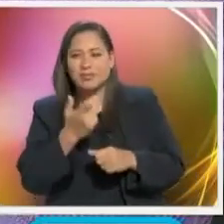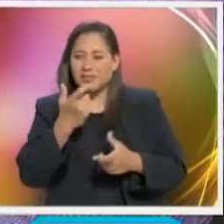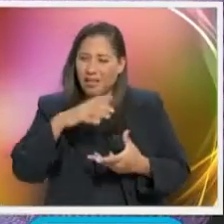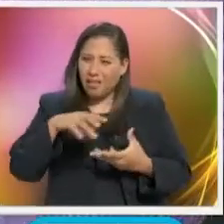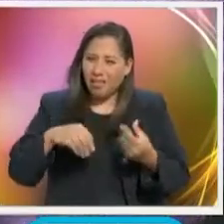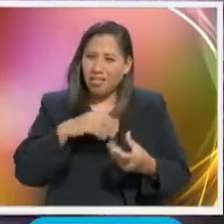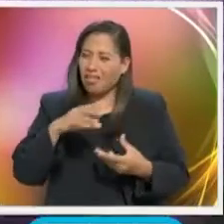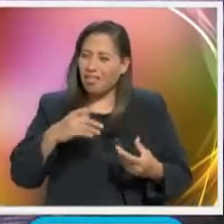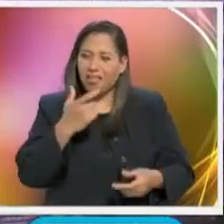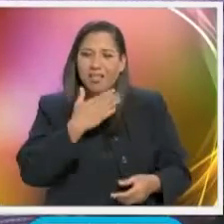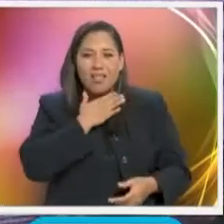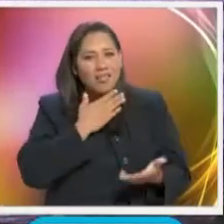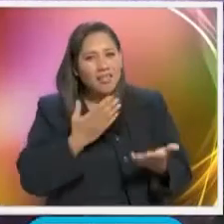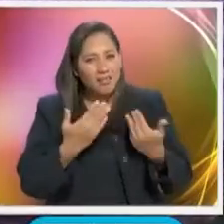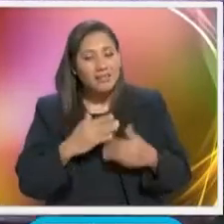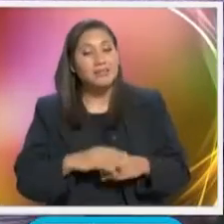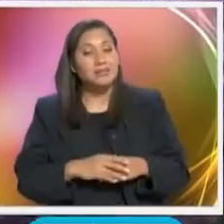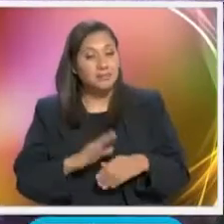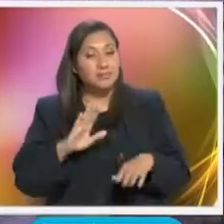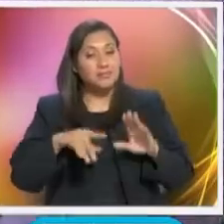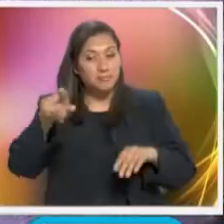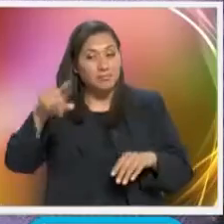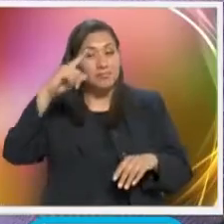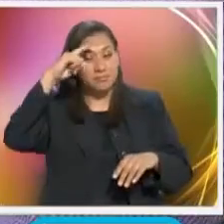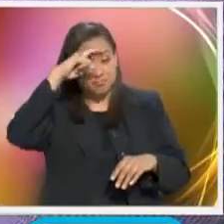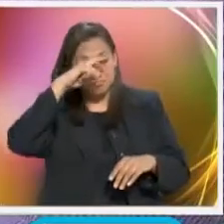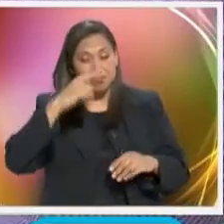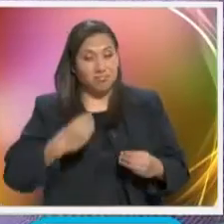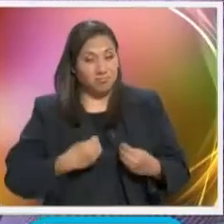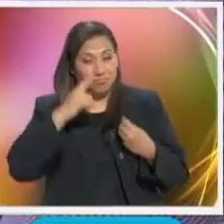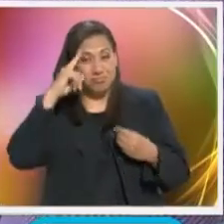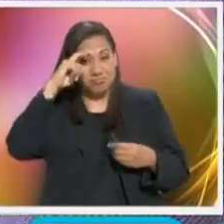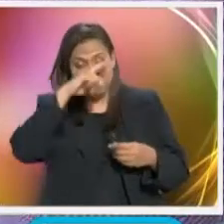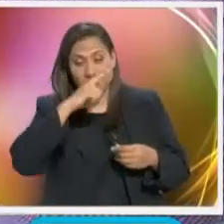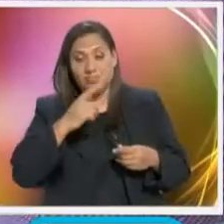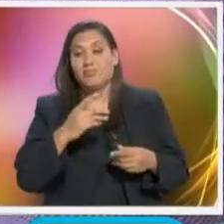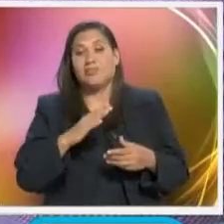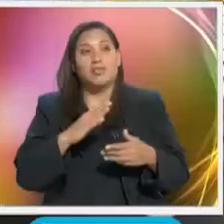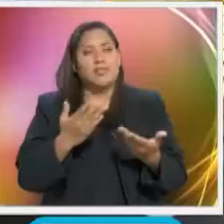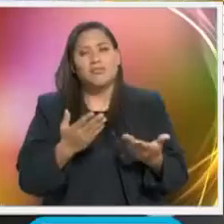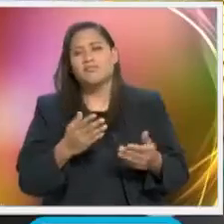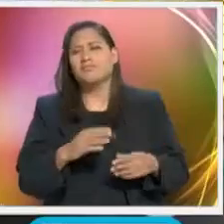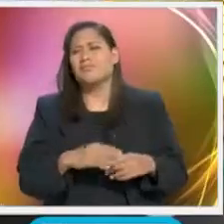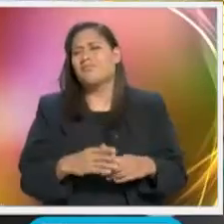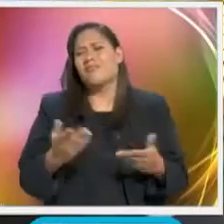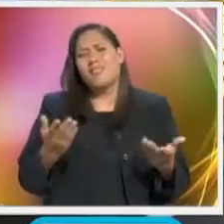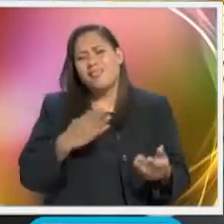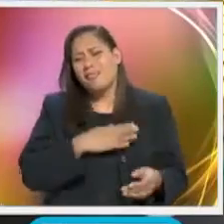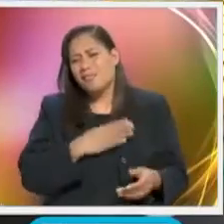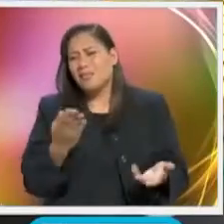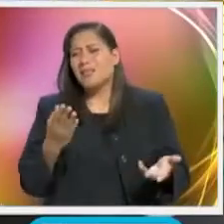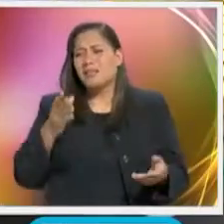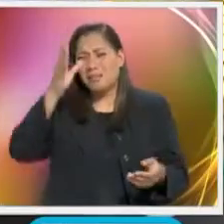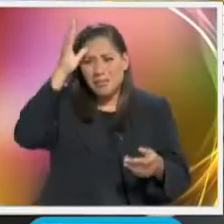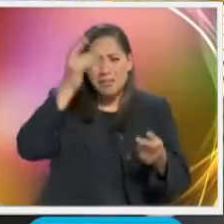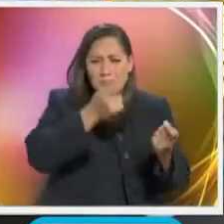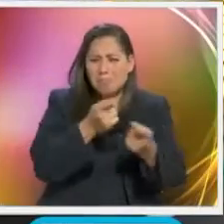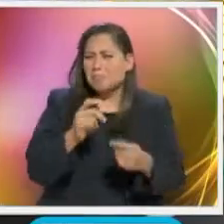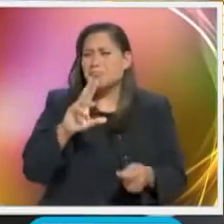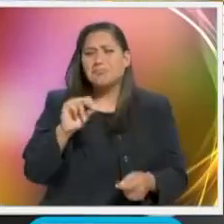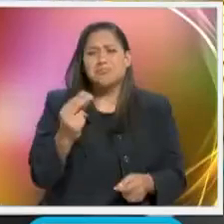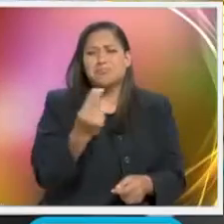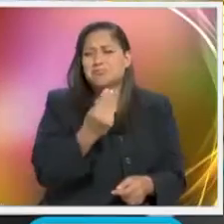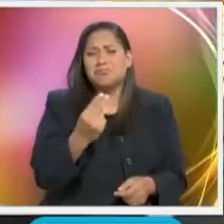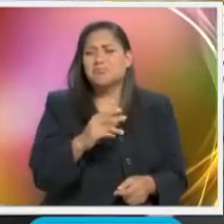y demás. Hubo temporadas difíciles para los bomberos, ¿no? Por lo mismo, ¿no? Porque dicen, bueno, pues es que no los hemos necesitado,